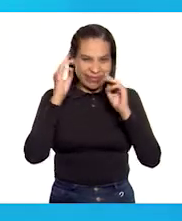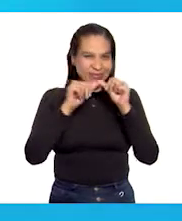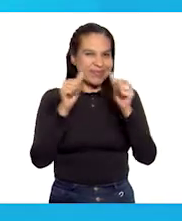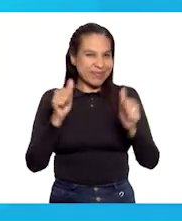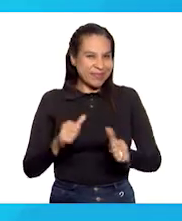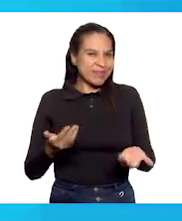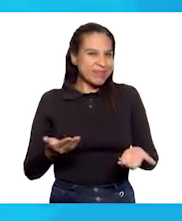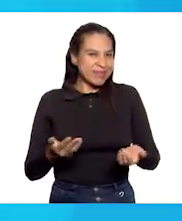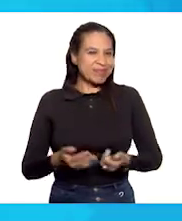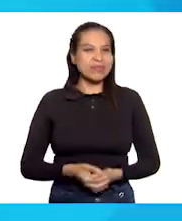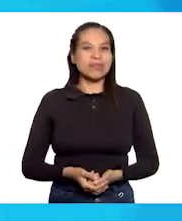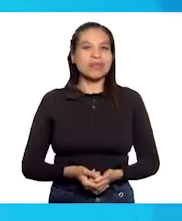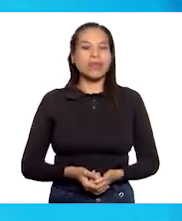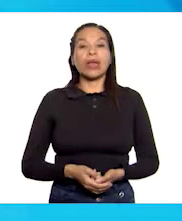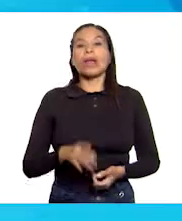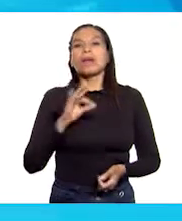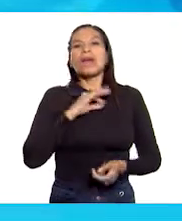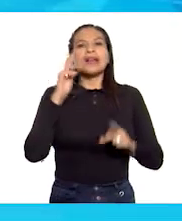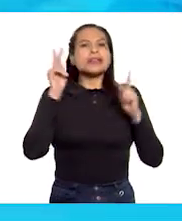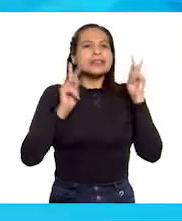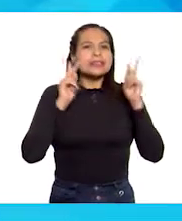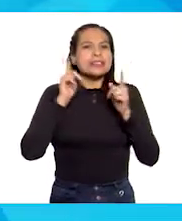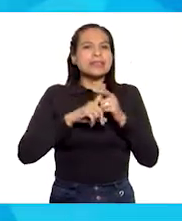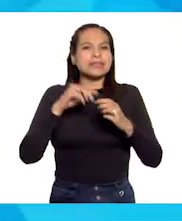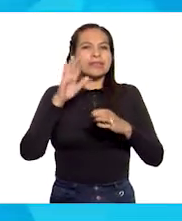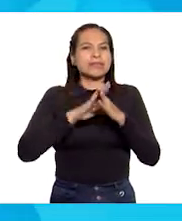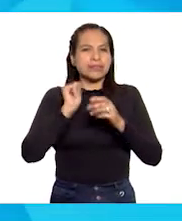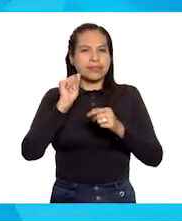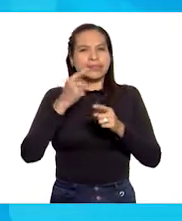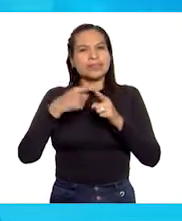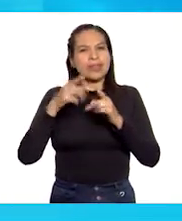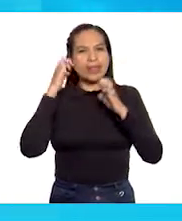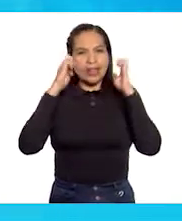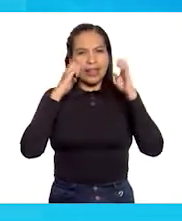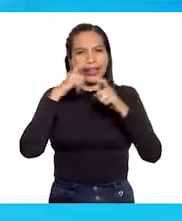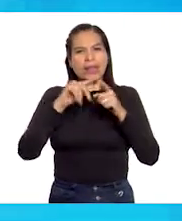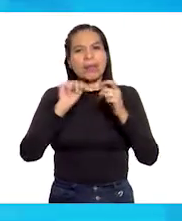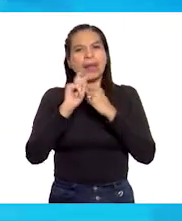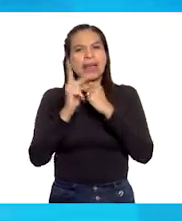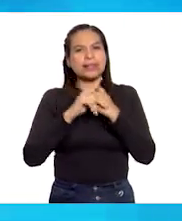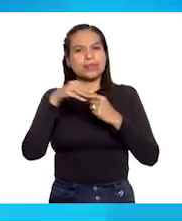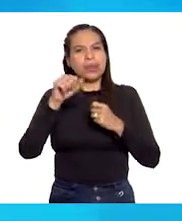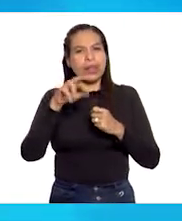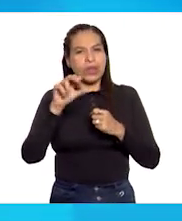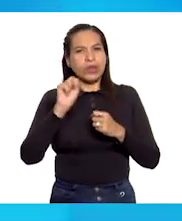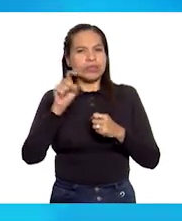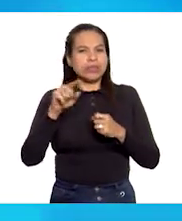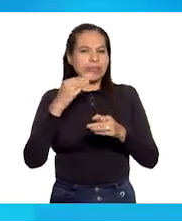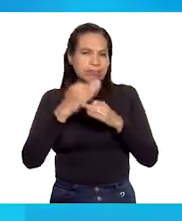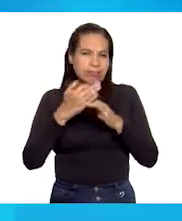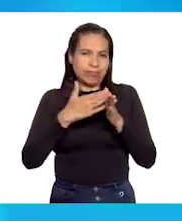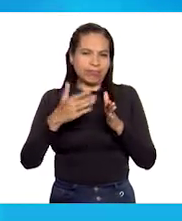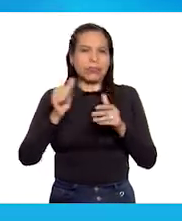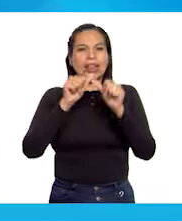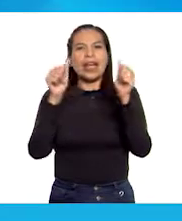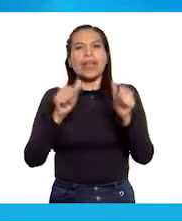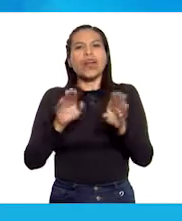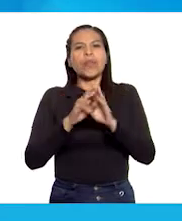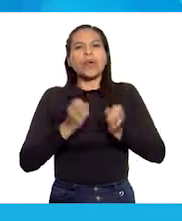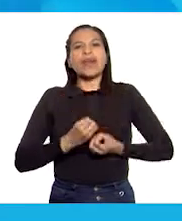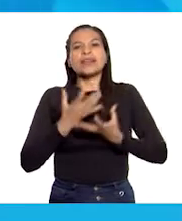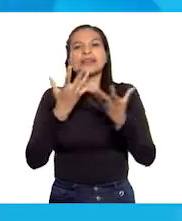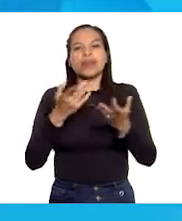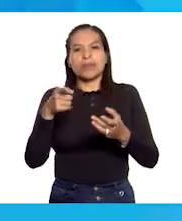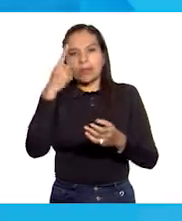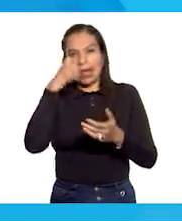de artes? Podrás visitar la exposición El París de Modigliani y sus contemporáneos. Te recordamos que el arte es una forma de expresión. Te